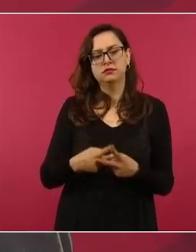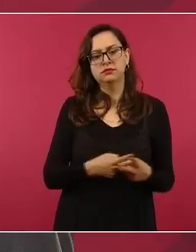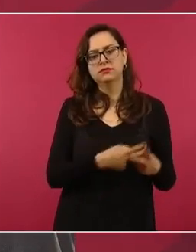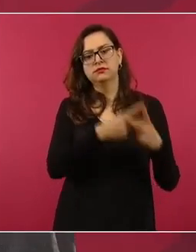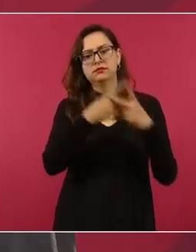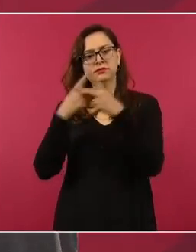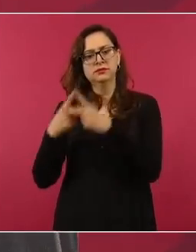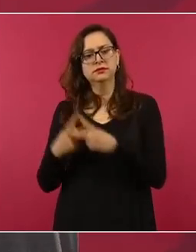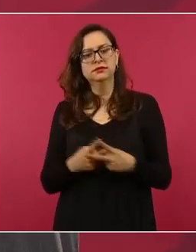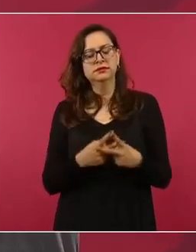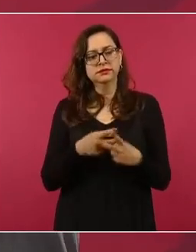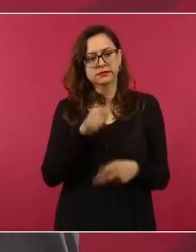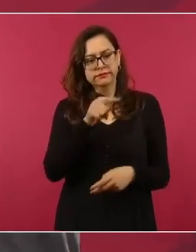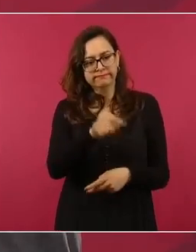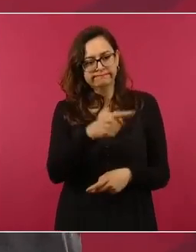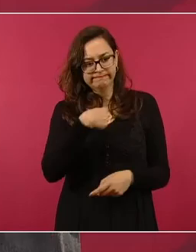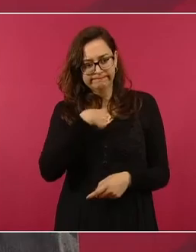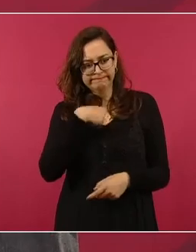reprime, se les censura,